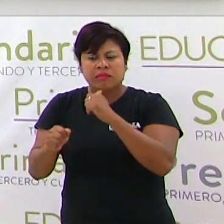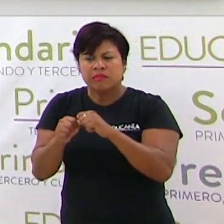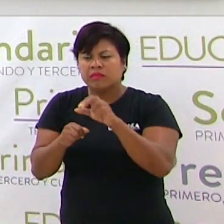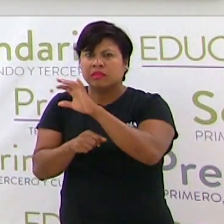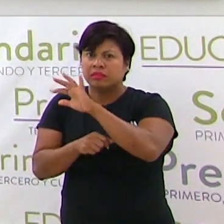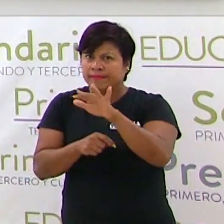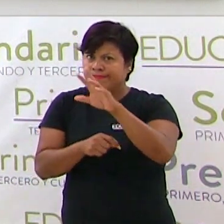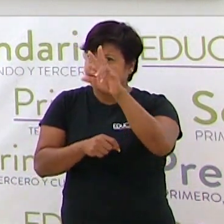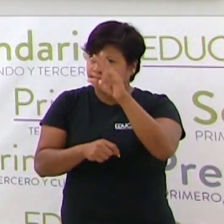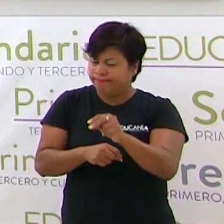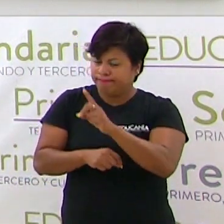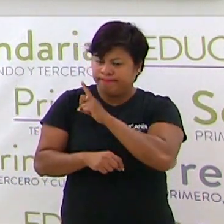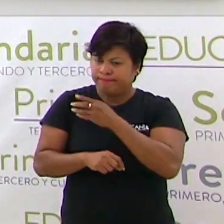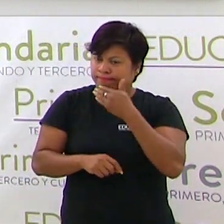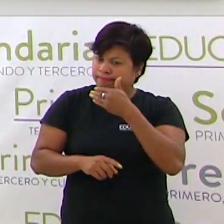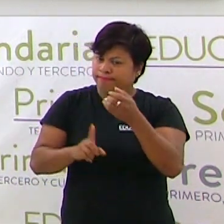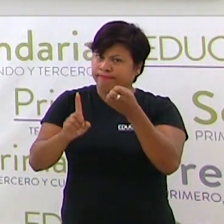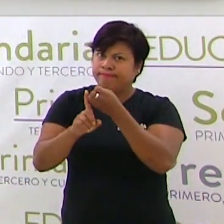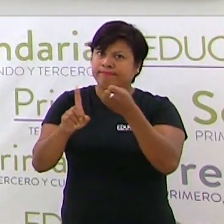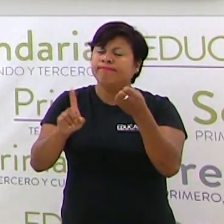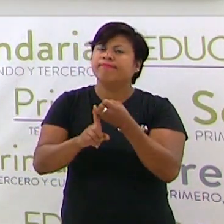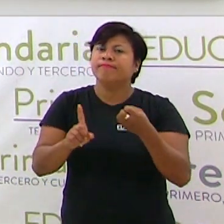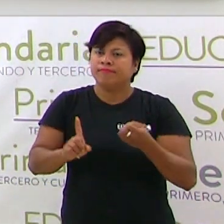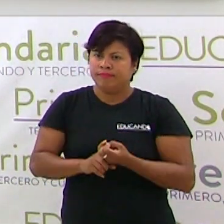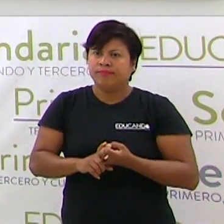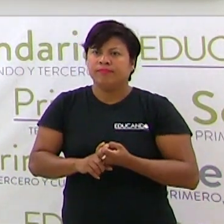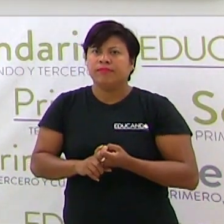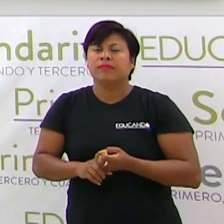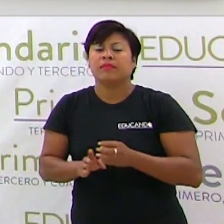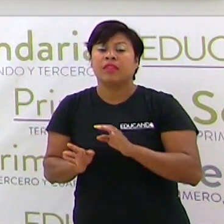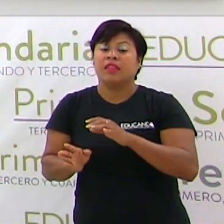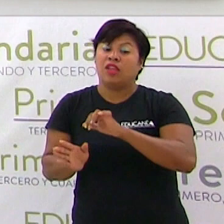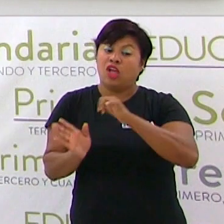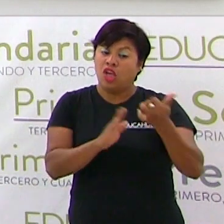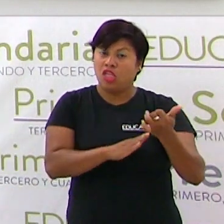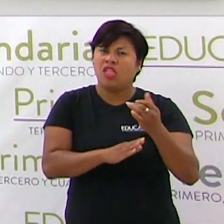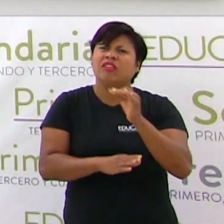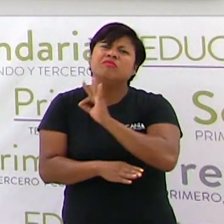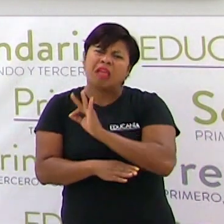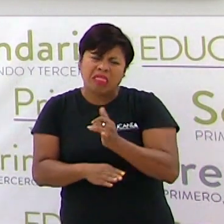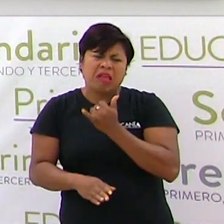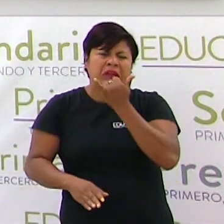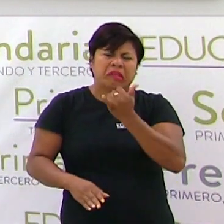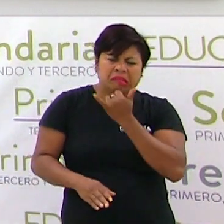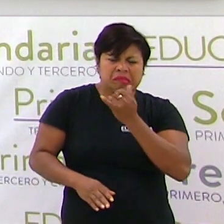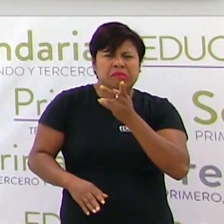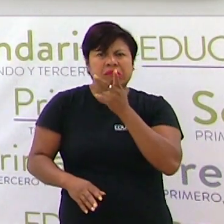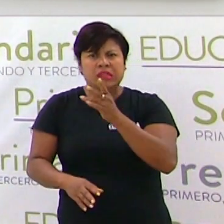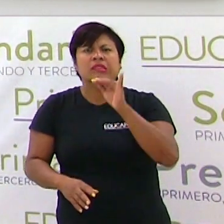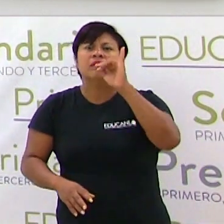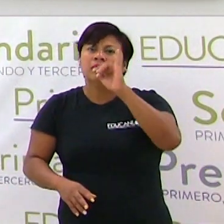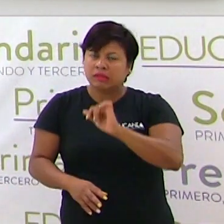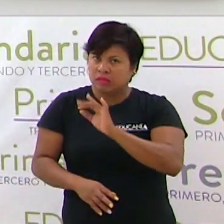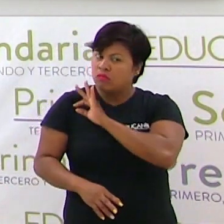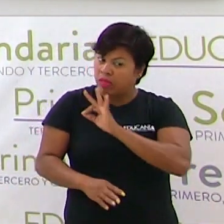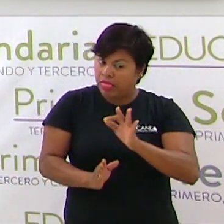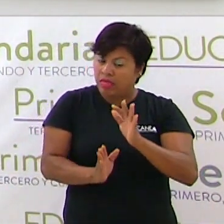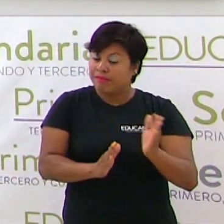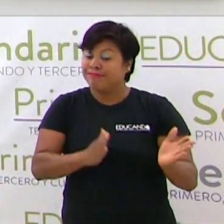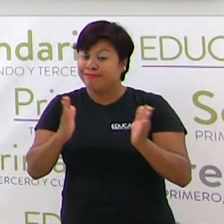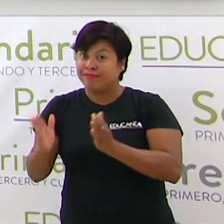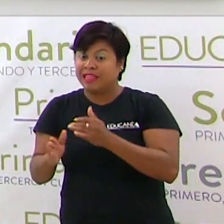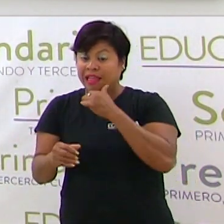esta, ¿verdad? Pero aquí como que se puede pasar un error, pero en esta carta formal no se pueden pasar errores. Bueno, entonces